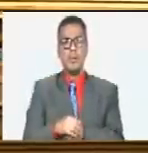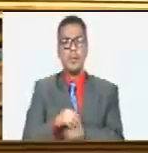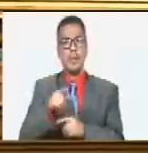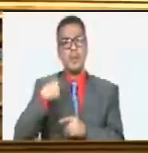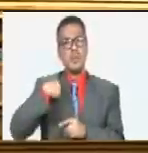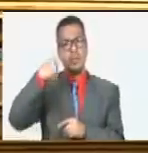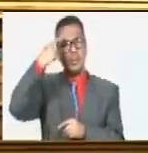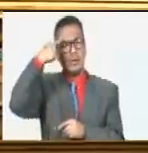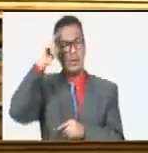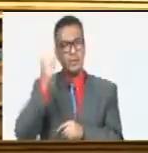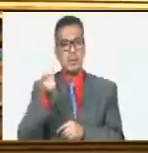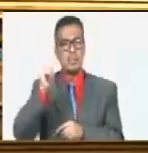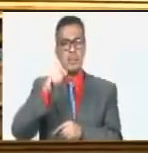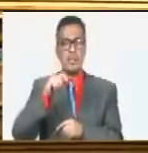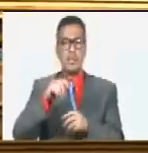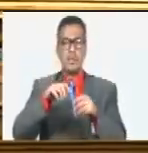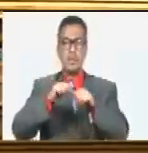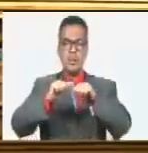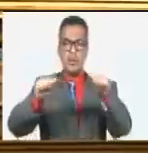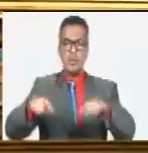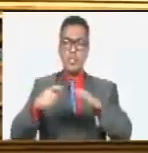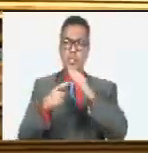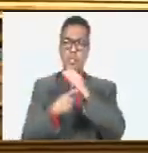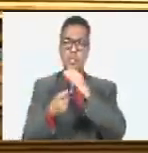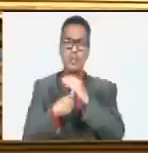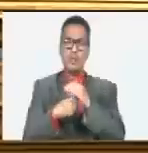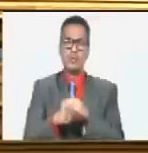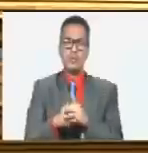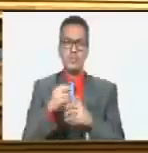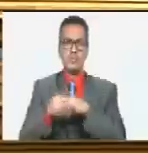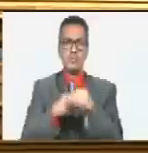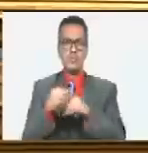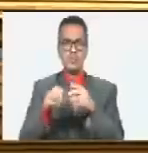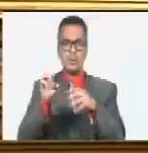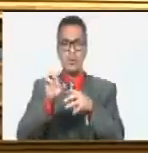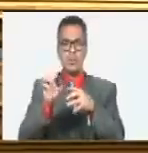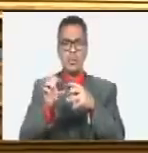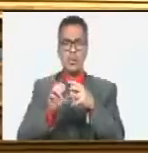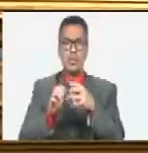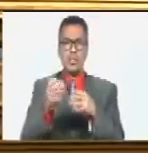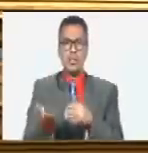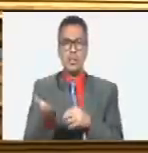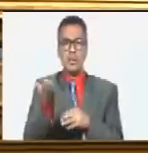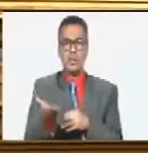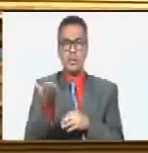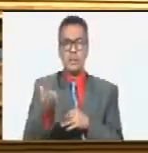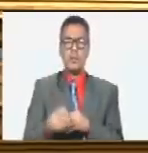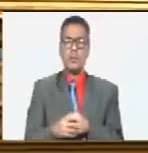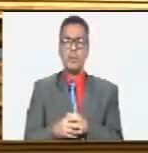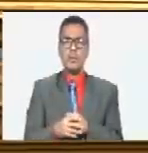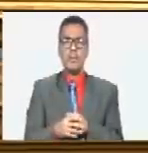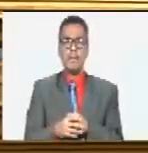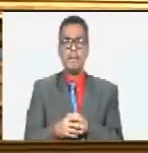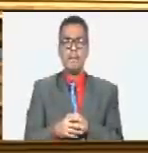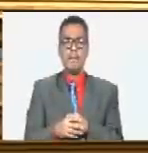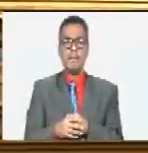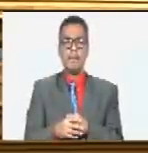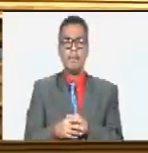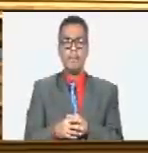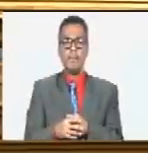que la automatización, el elemento fundamental,